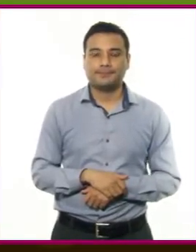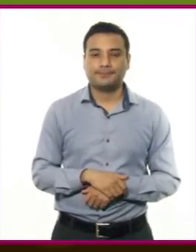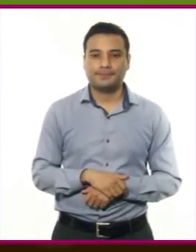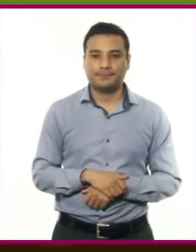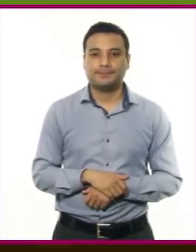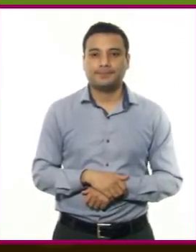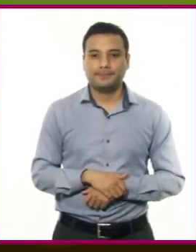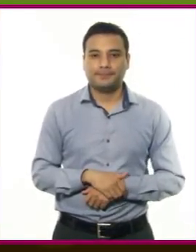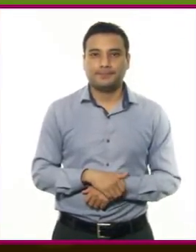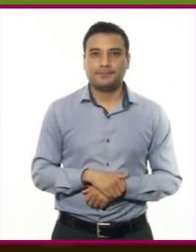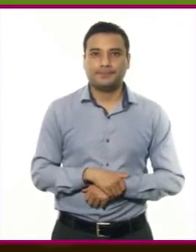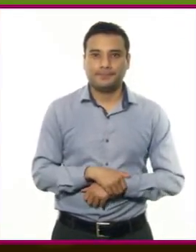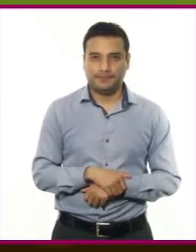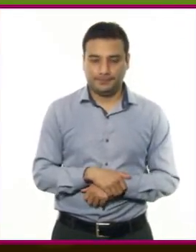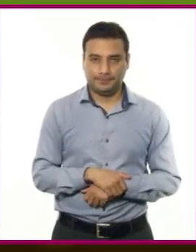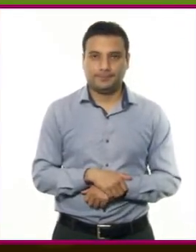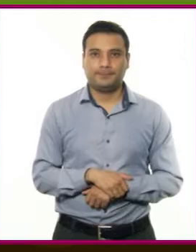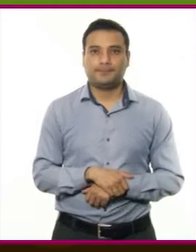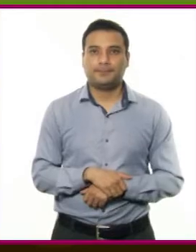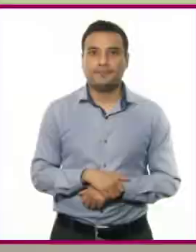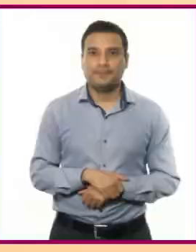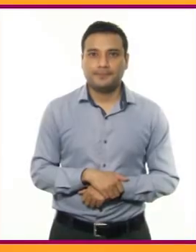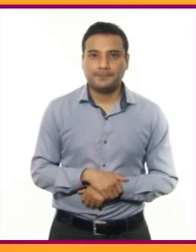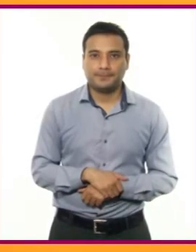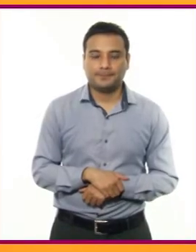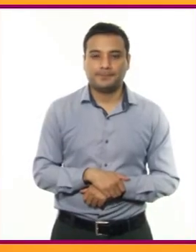Este es el reto.